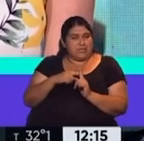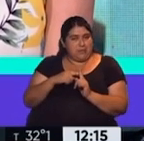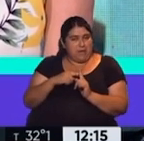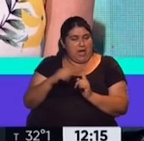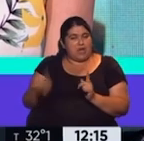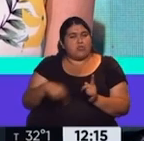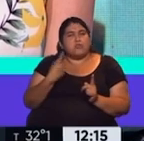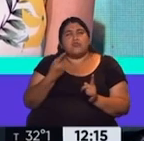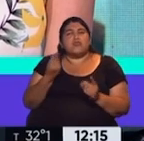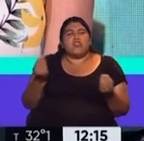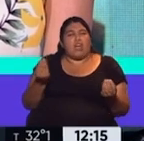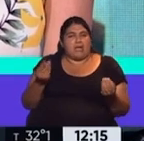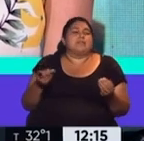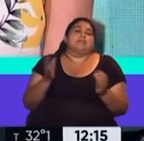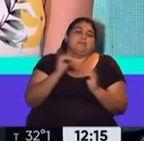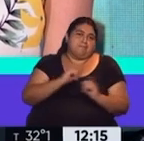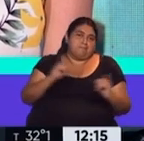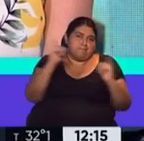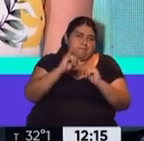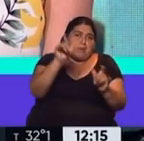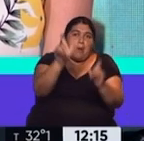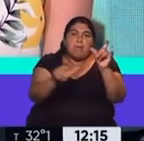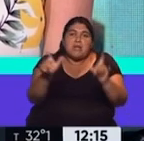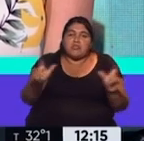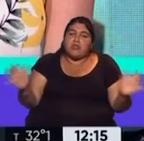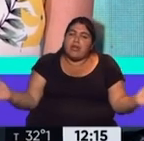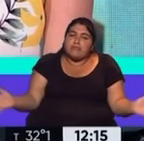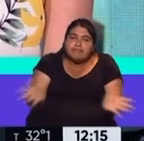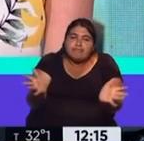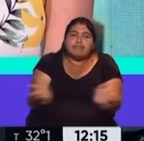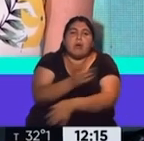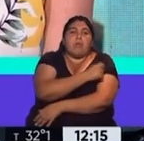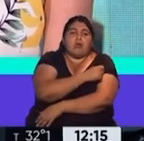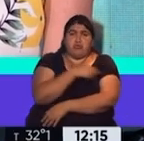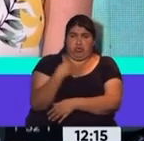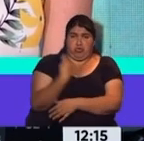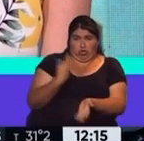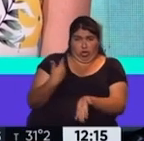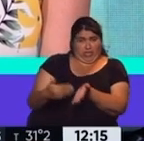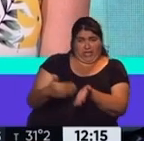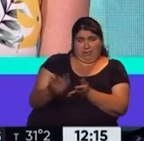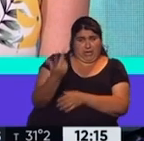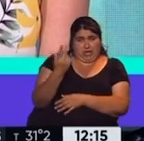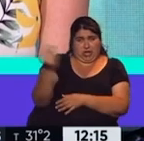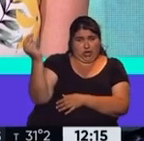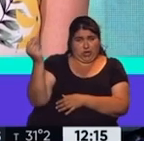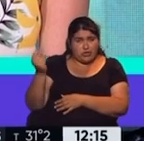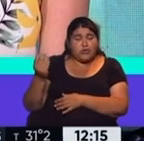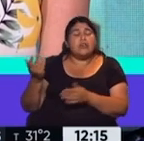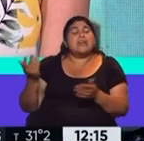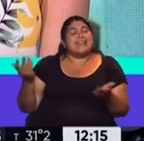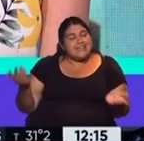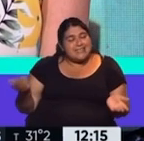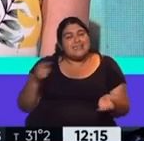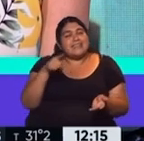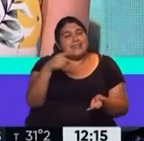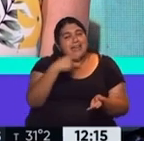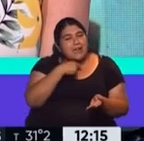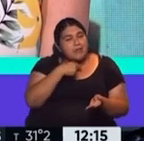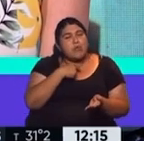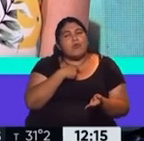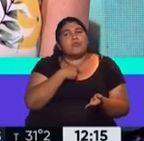nosotros es incentivar a que la gente se vacune no a discriminar lejos y estamos de querer ejercer